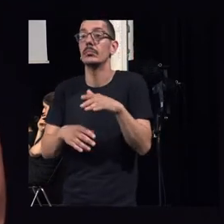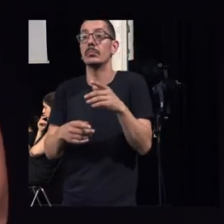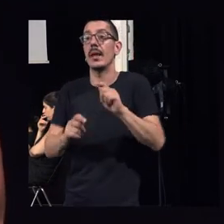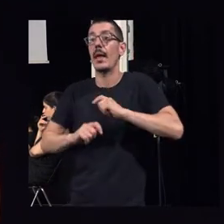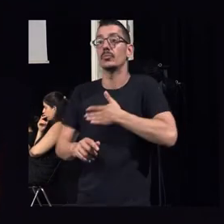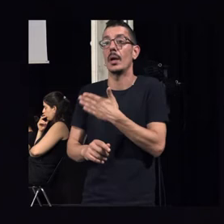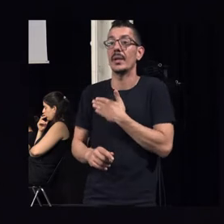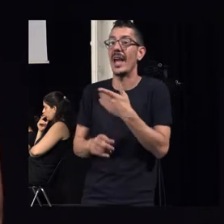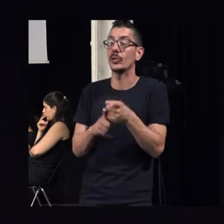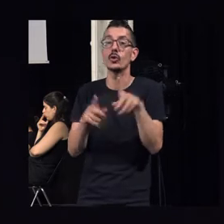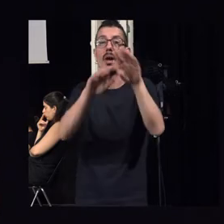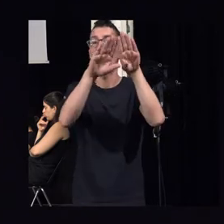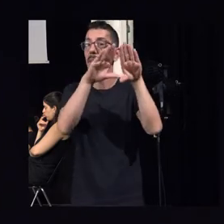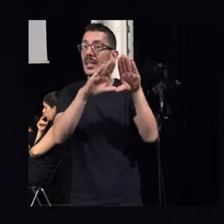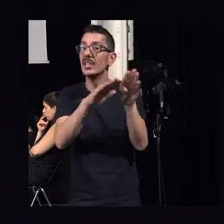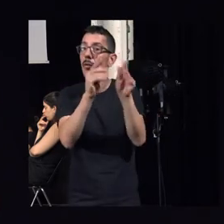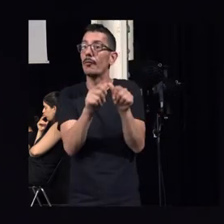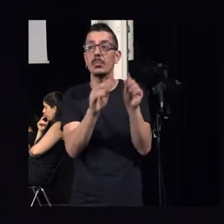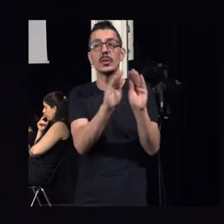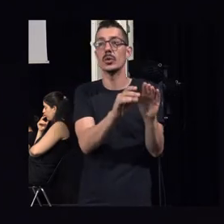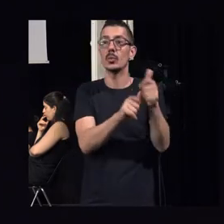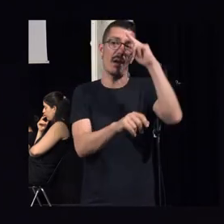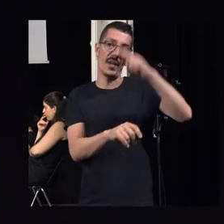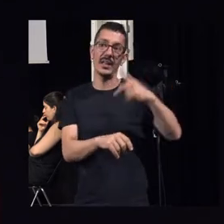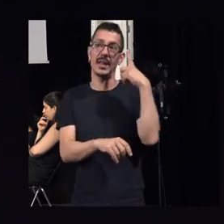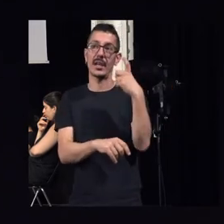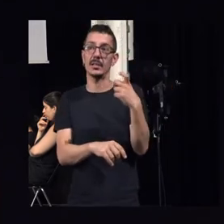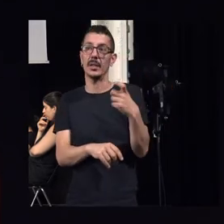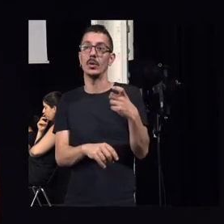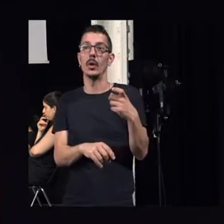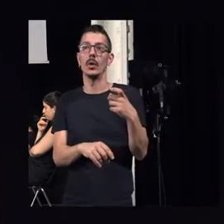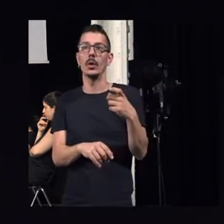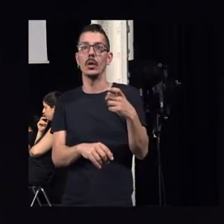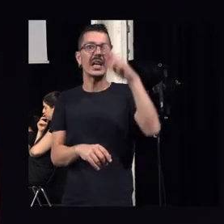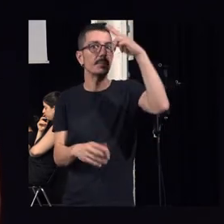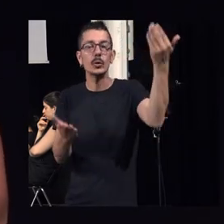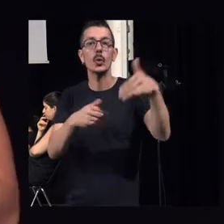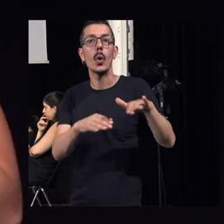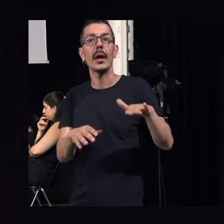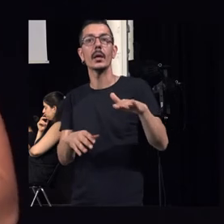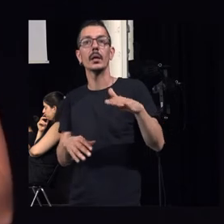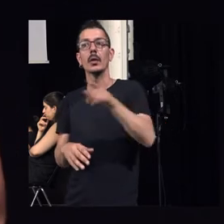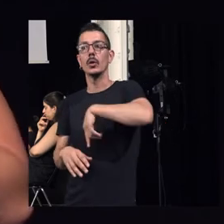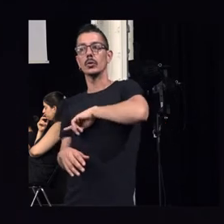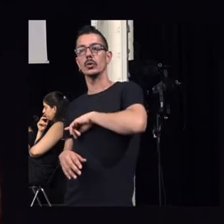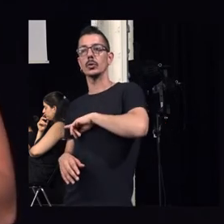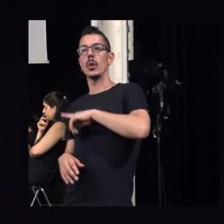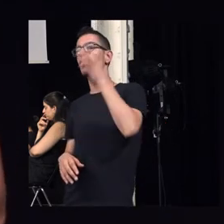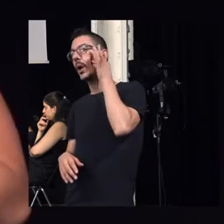feminismo que no respeta la capacidad de agencia de un grupo de mujeres cis y trans, que además lo